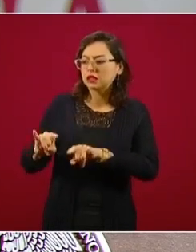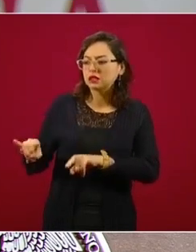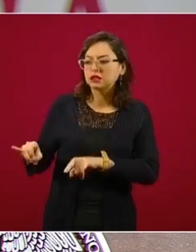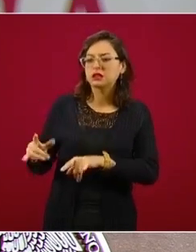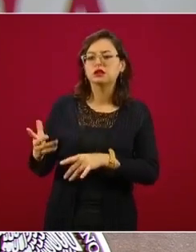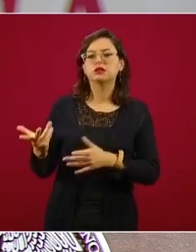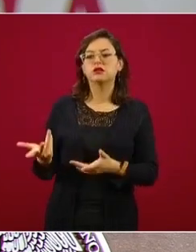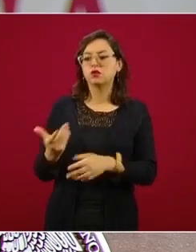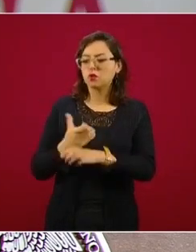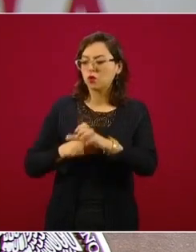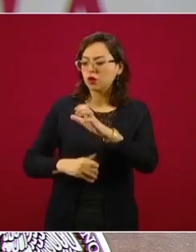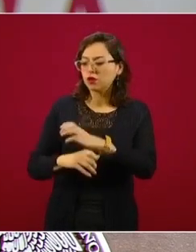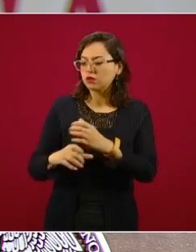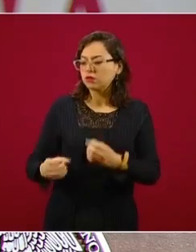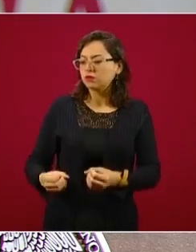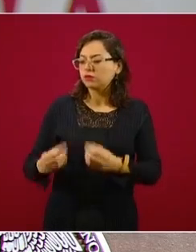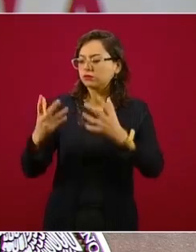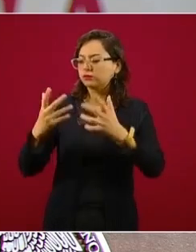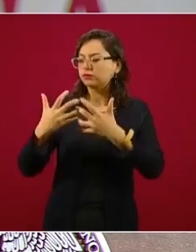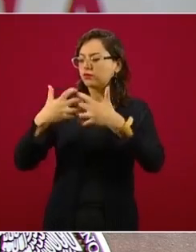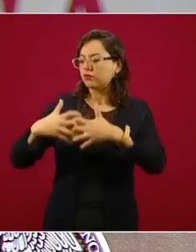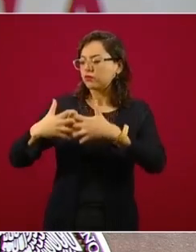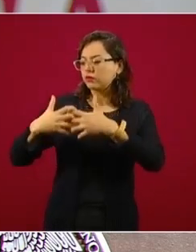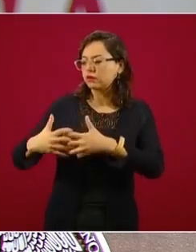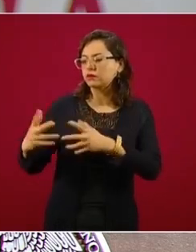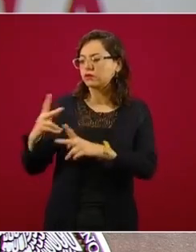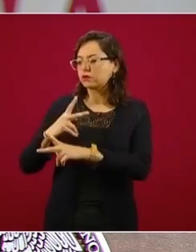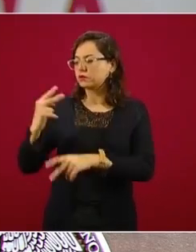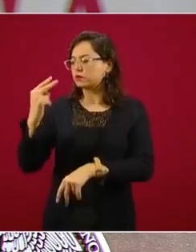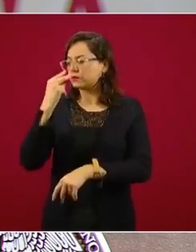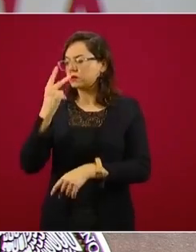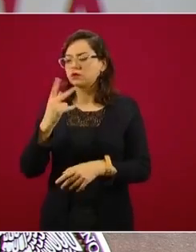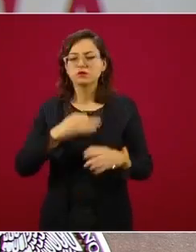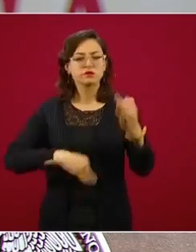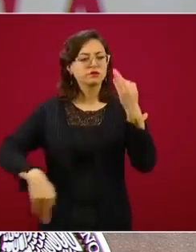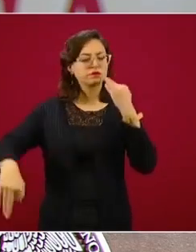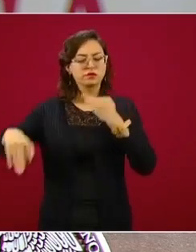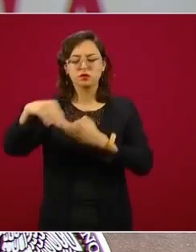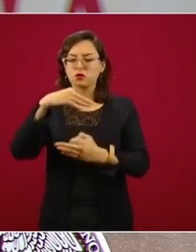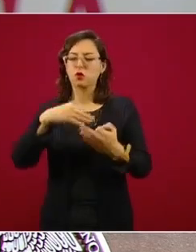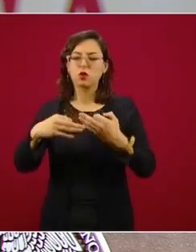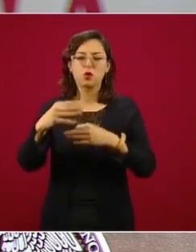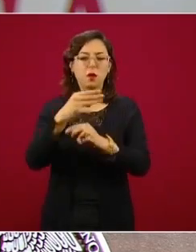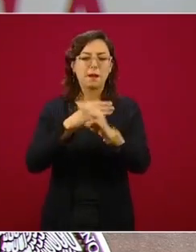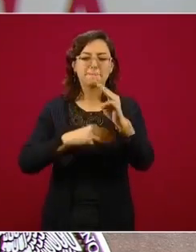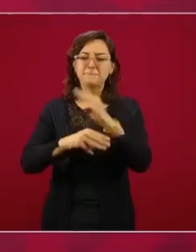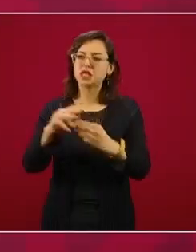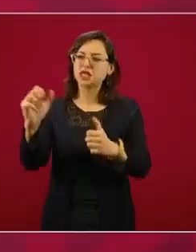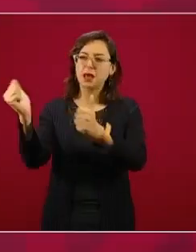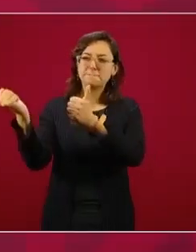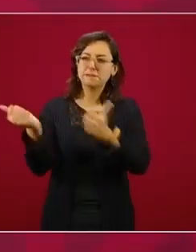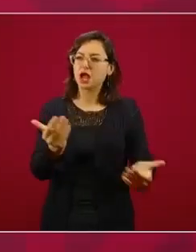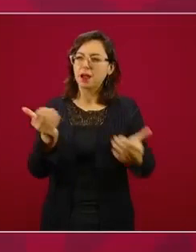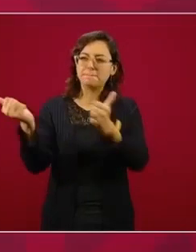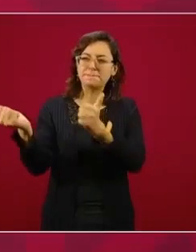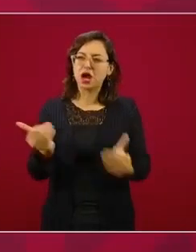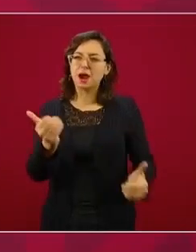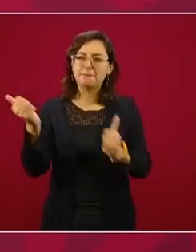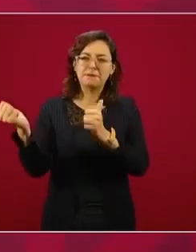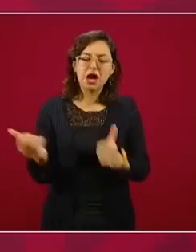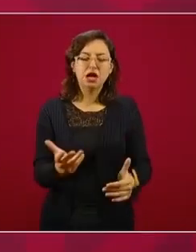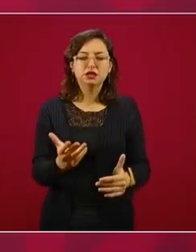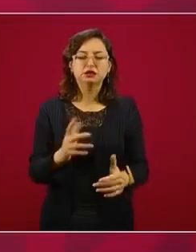los equipos, cuántos ventiladores se han adquirido, todo el abasto que ha llegado de equipos